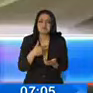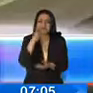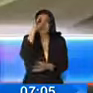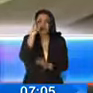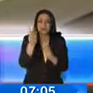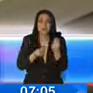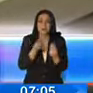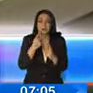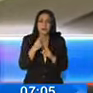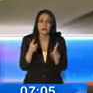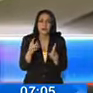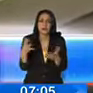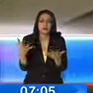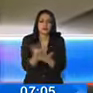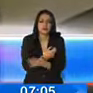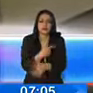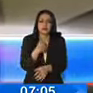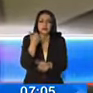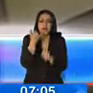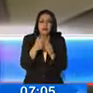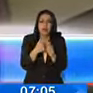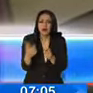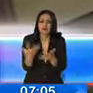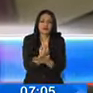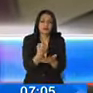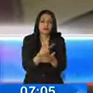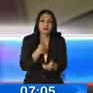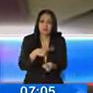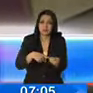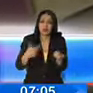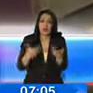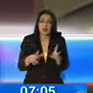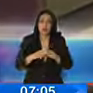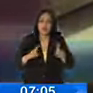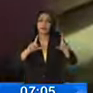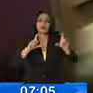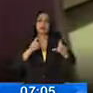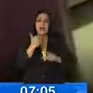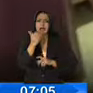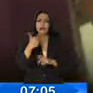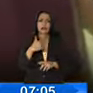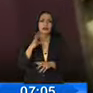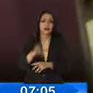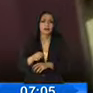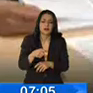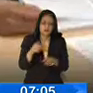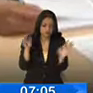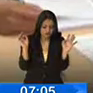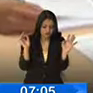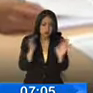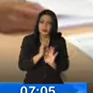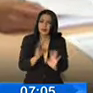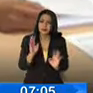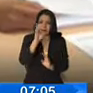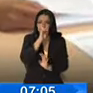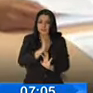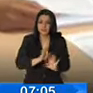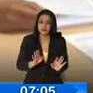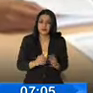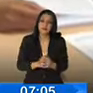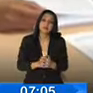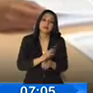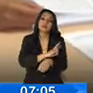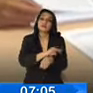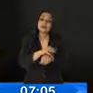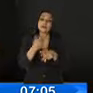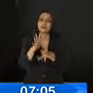Pero nos hizo una foto con el teléfono. A mi hermano le quisieron hacer la foto, pero él no se dejó. Volvió a agachar la cabeza. La fiscalía tomó conocimiento